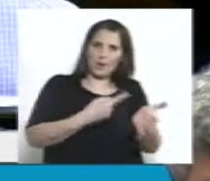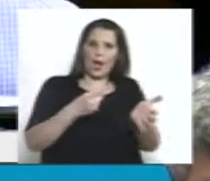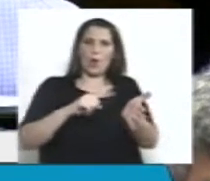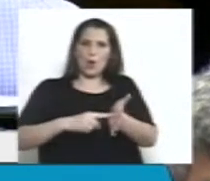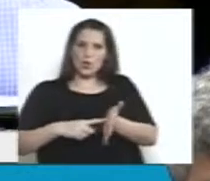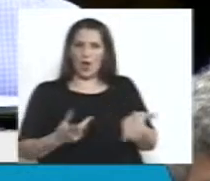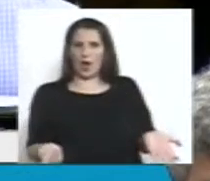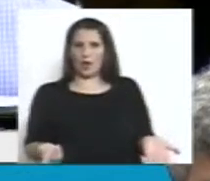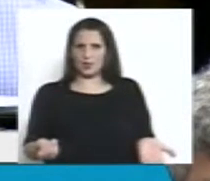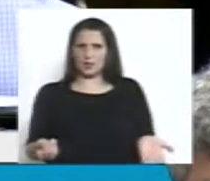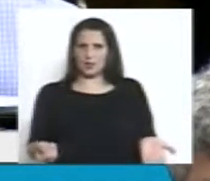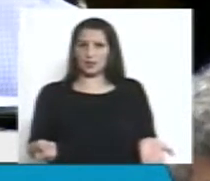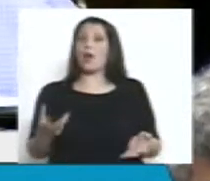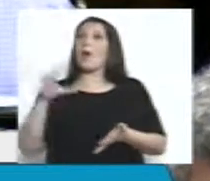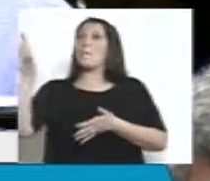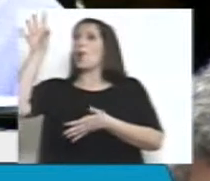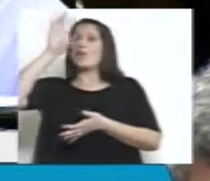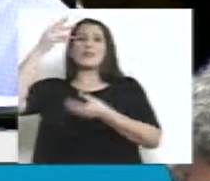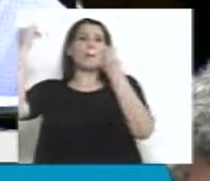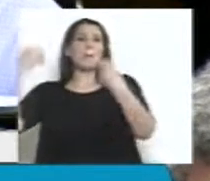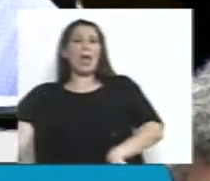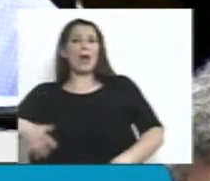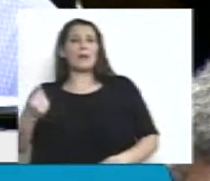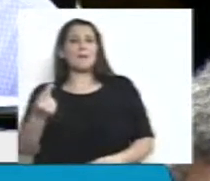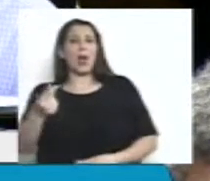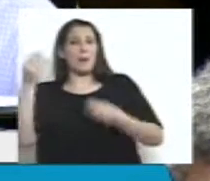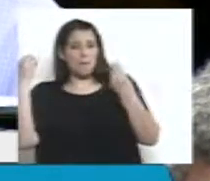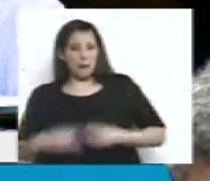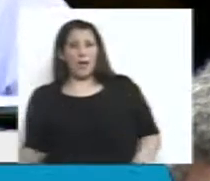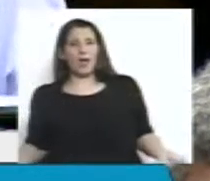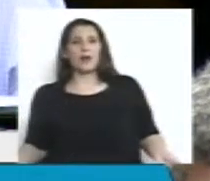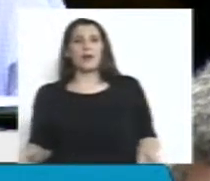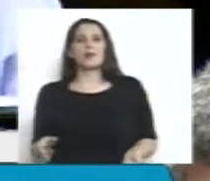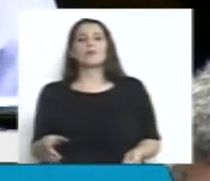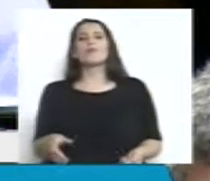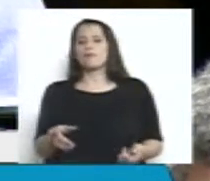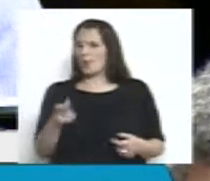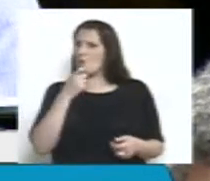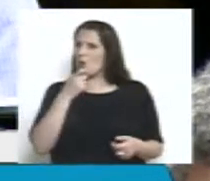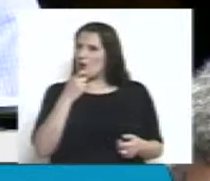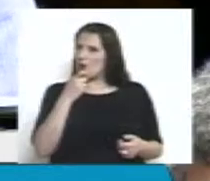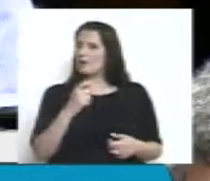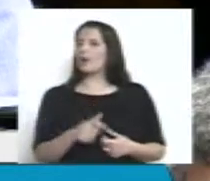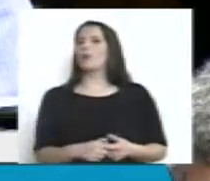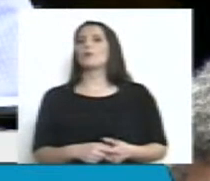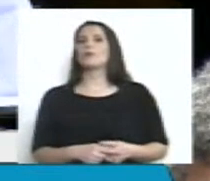cuánta plata pierde cada provincia. Y para nombrar algunas,